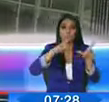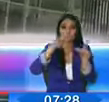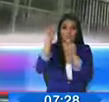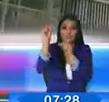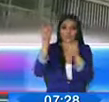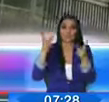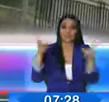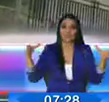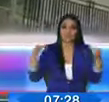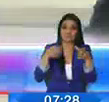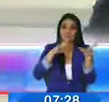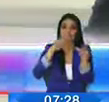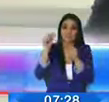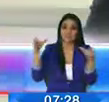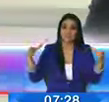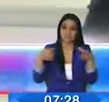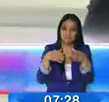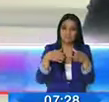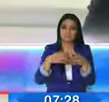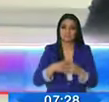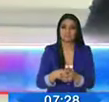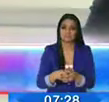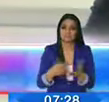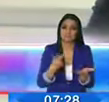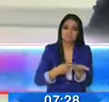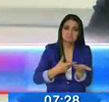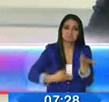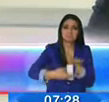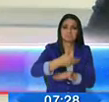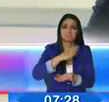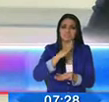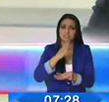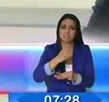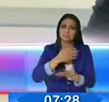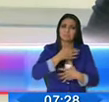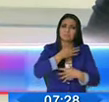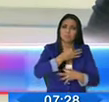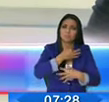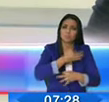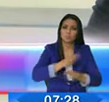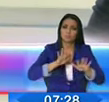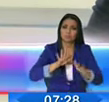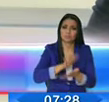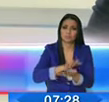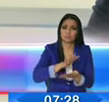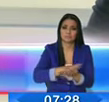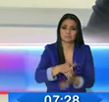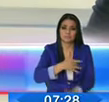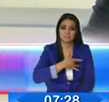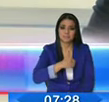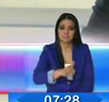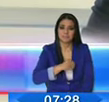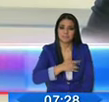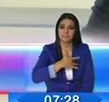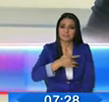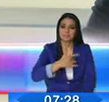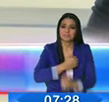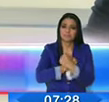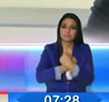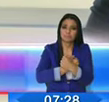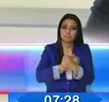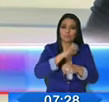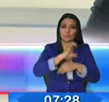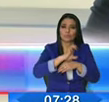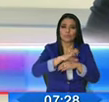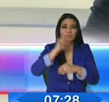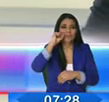un encuentro con la misión entonces cante estar con ellos ya que su sentir su amor a la patria sus